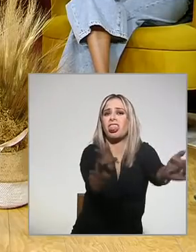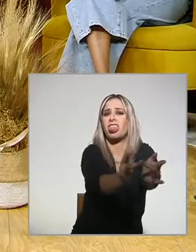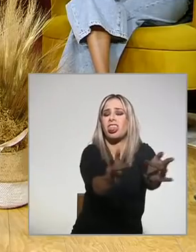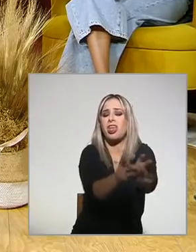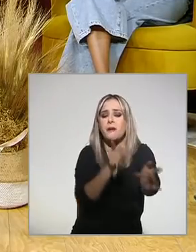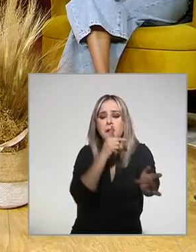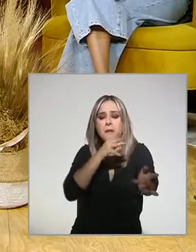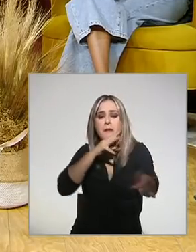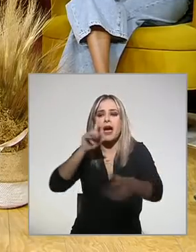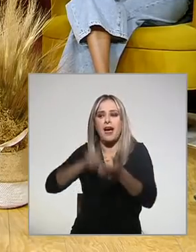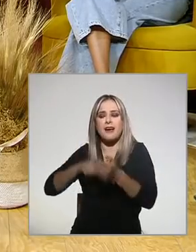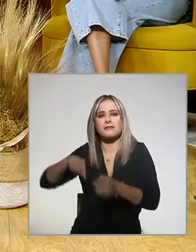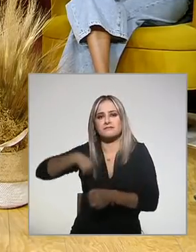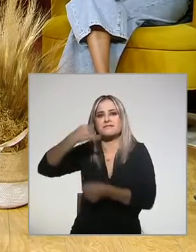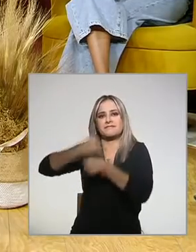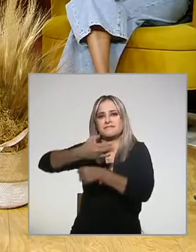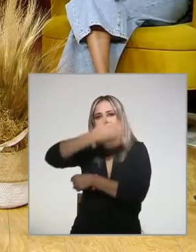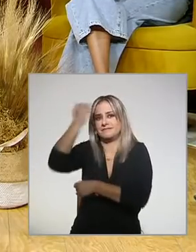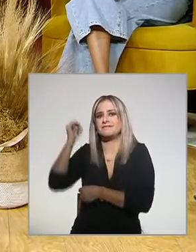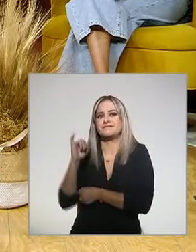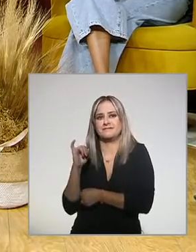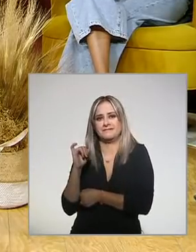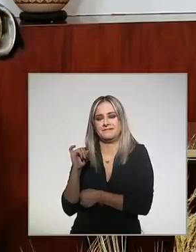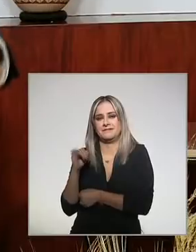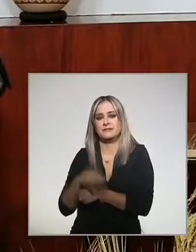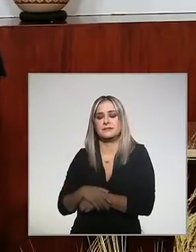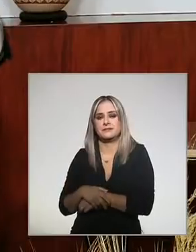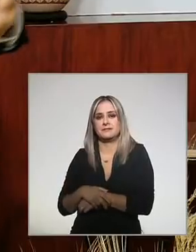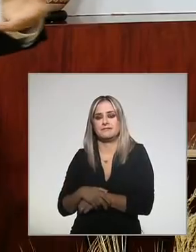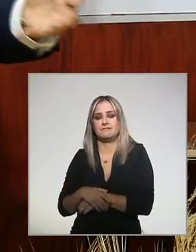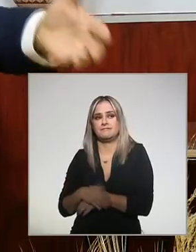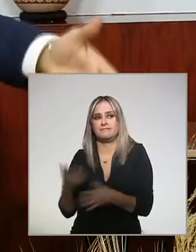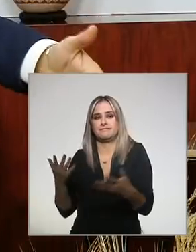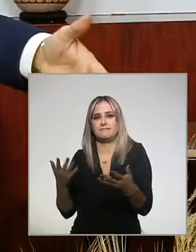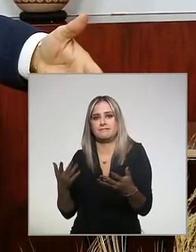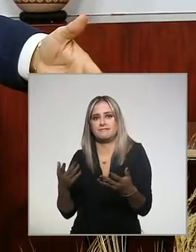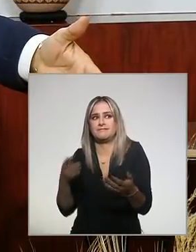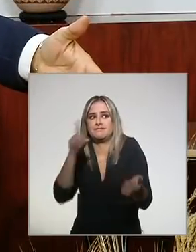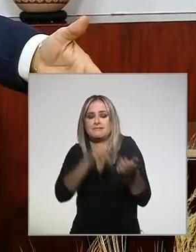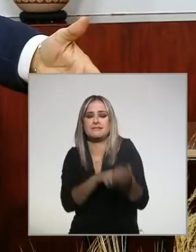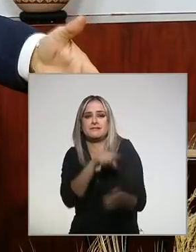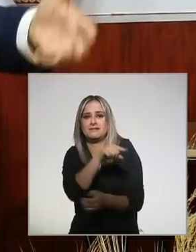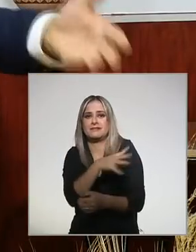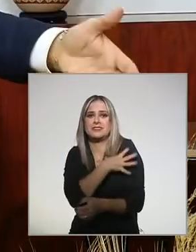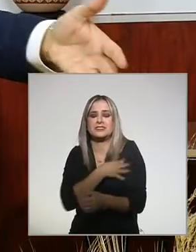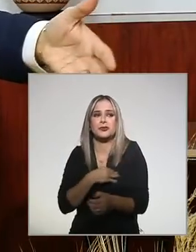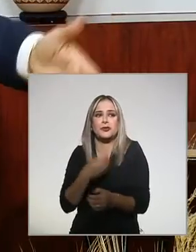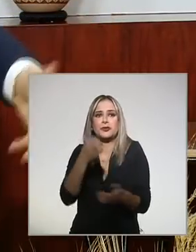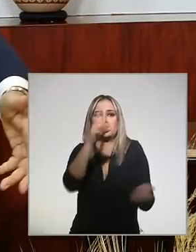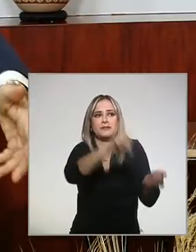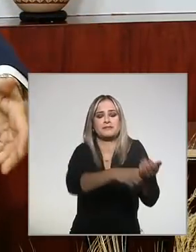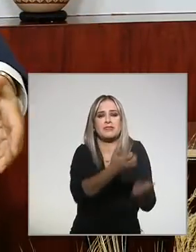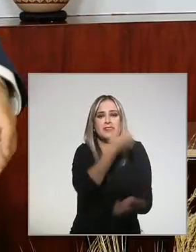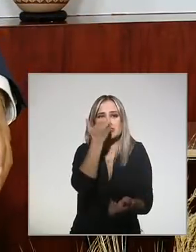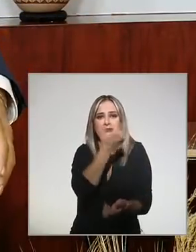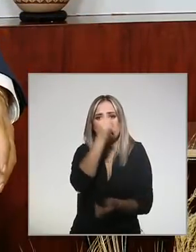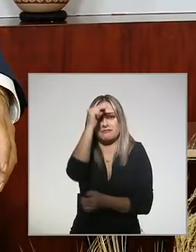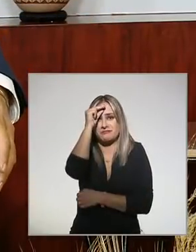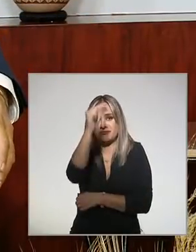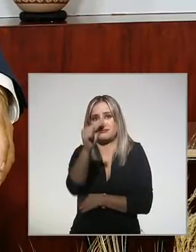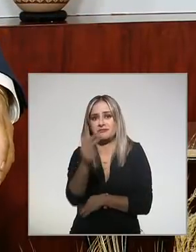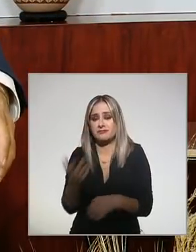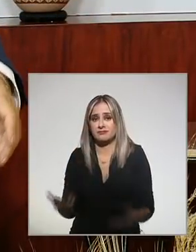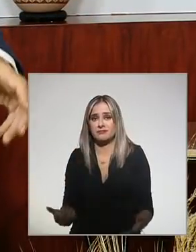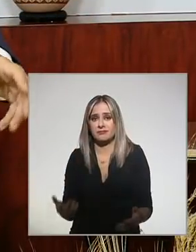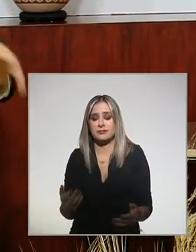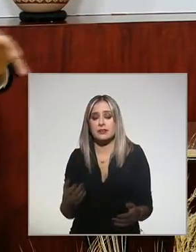decimos, sí es necesaria la red para que mi hijo esté seguro. Dios, está en la escuela. Si hay algún problema, le llaman por